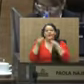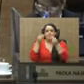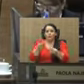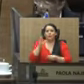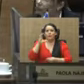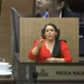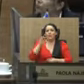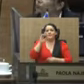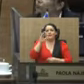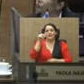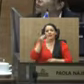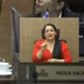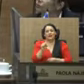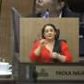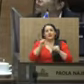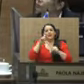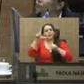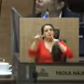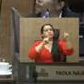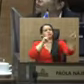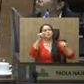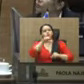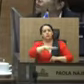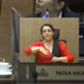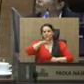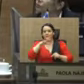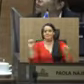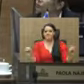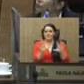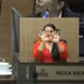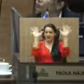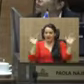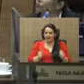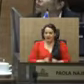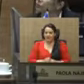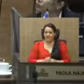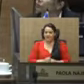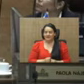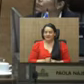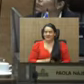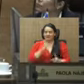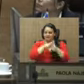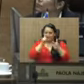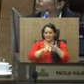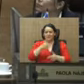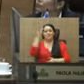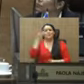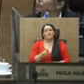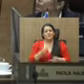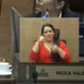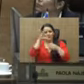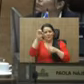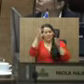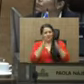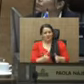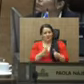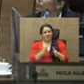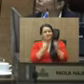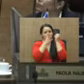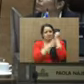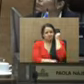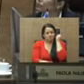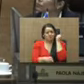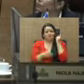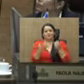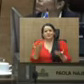zonas rurales. Me parece maravilloso. Entonces, ¿cuántos costarricenses de escasos recursos